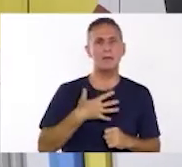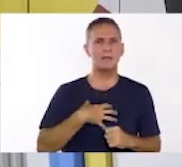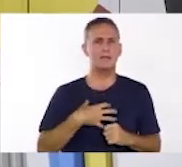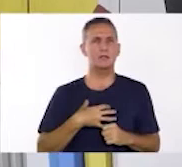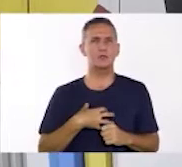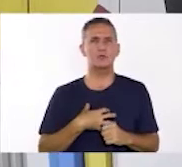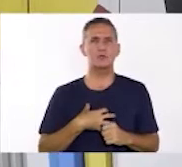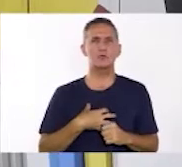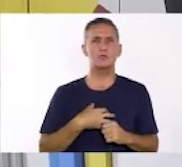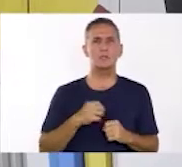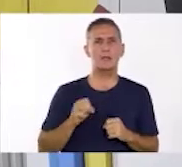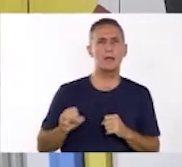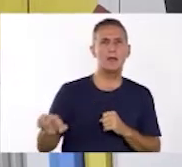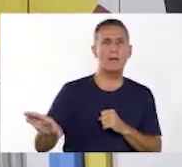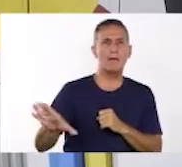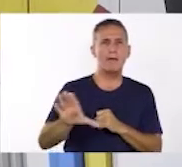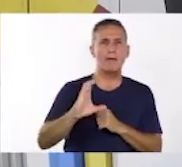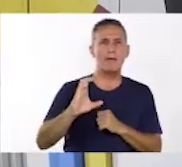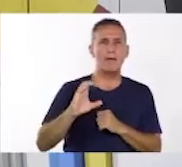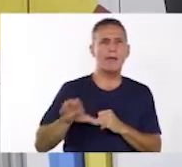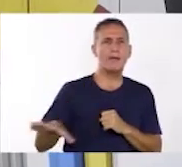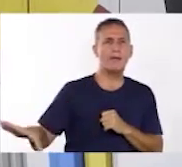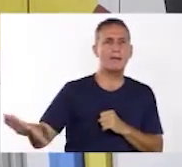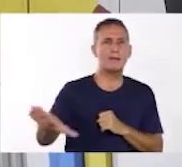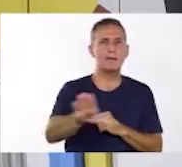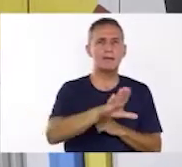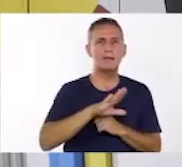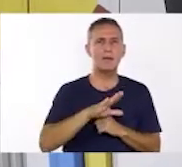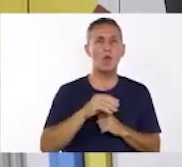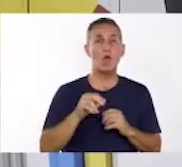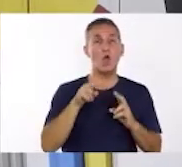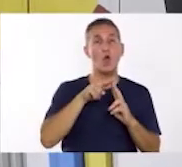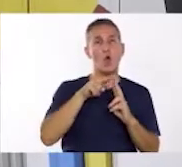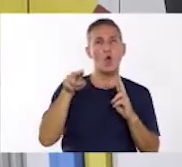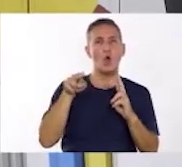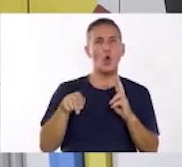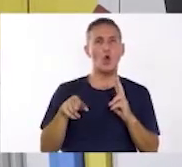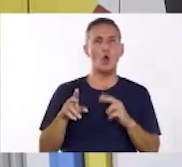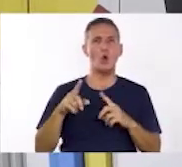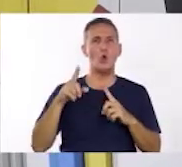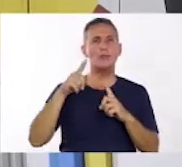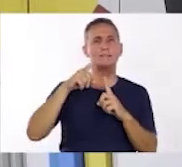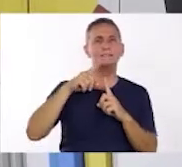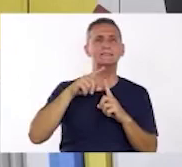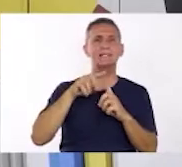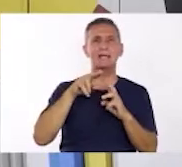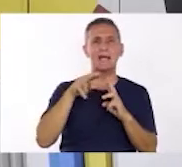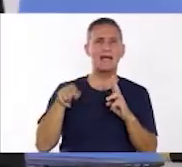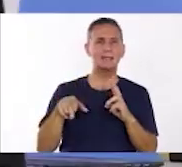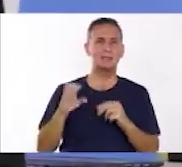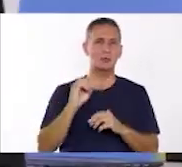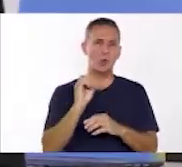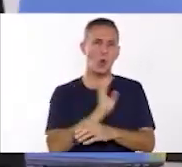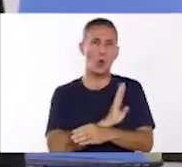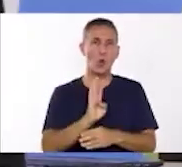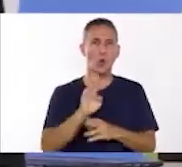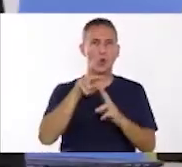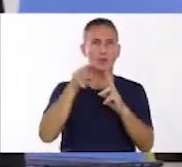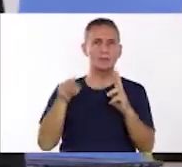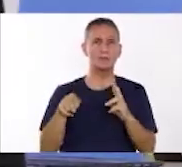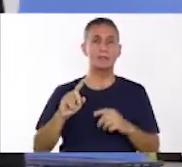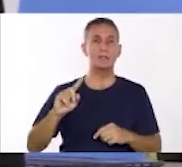clima. Recuerden que es una obra también teatral, pero en este caso es una tragedia.